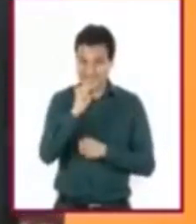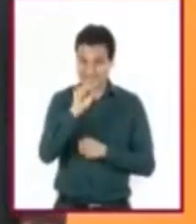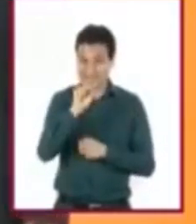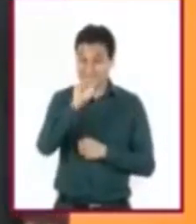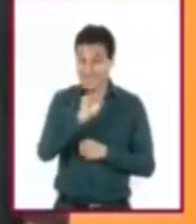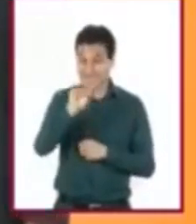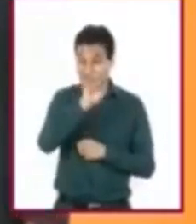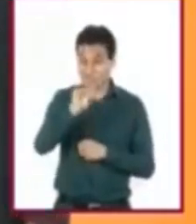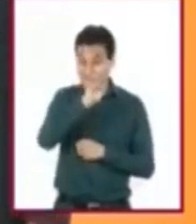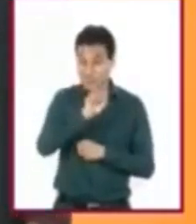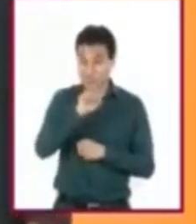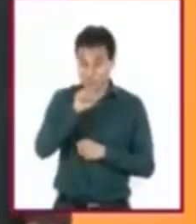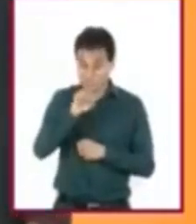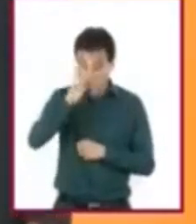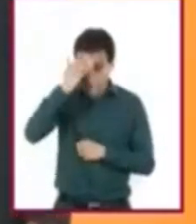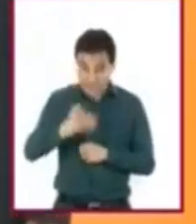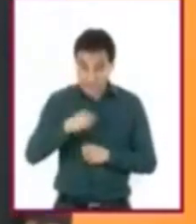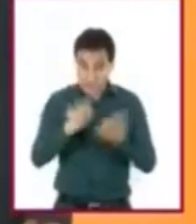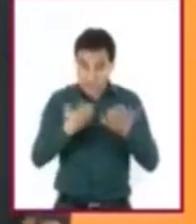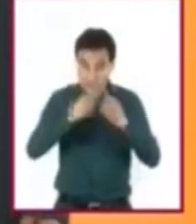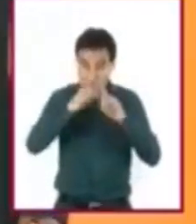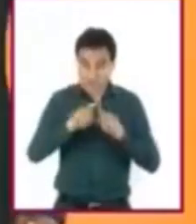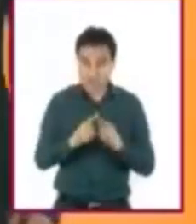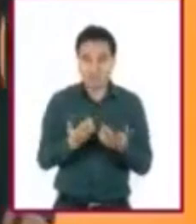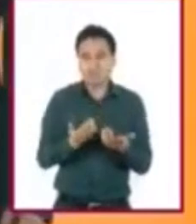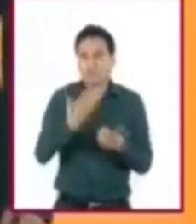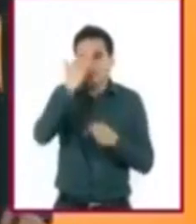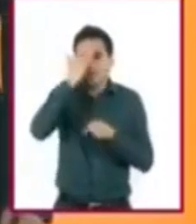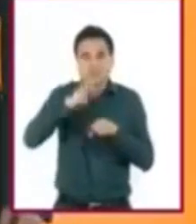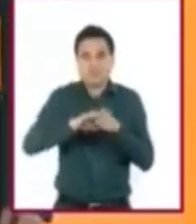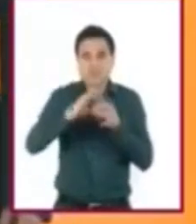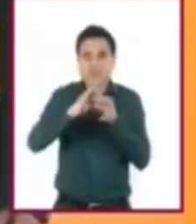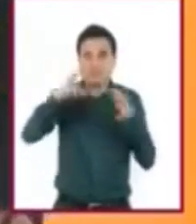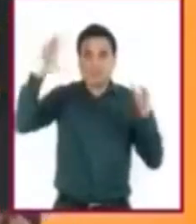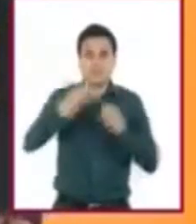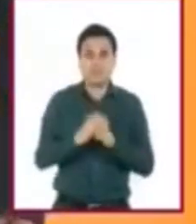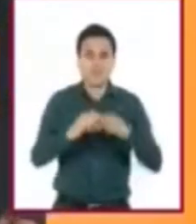todos tenemos un punto de vista particular y entendemos las cosas de